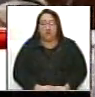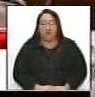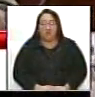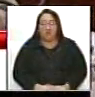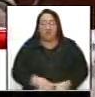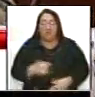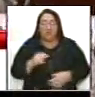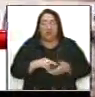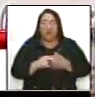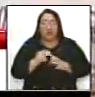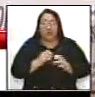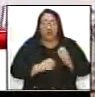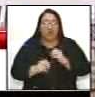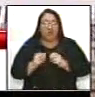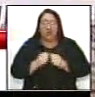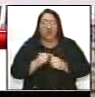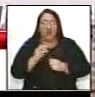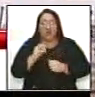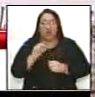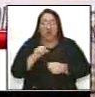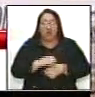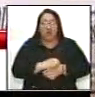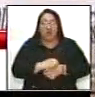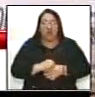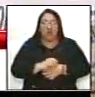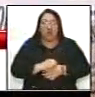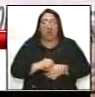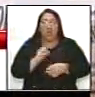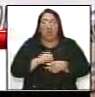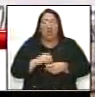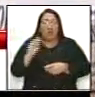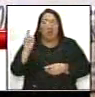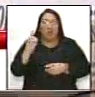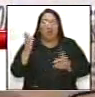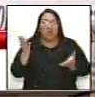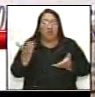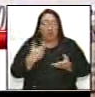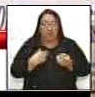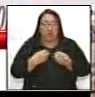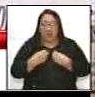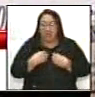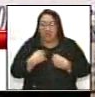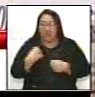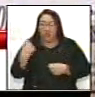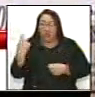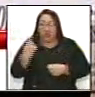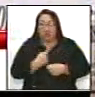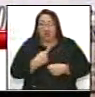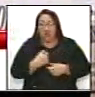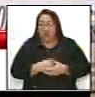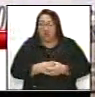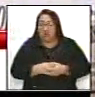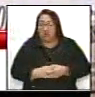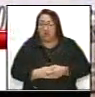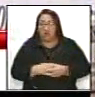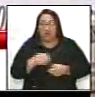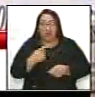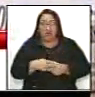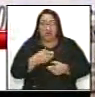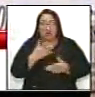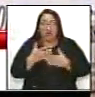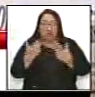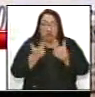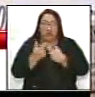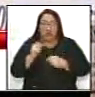lamentablemente casi organizada por la OEA en Bolivia, donde se nos ha demandado como Estado peruano casualmente por estos elementos